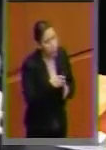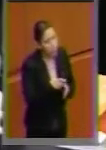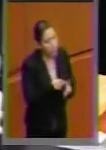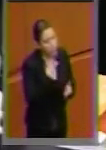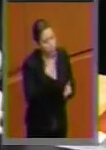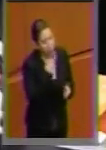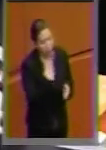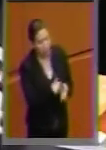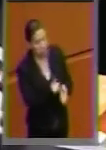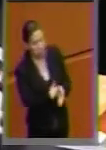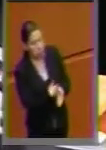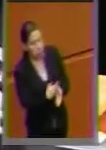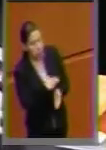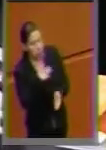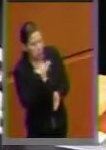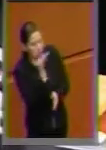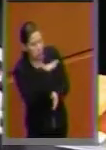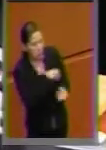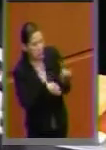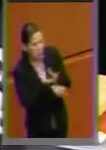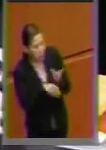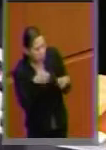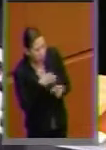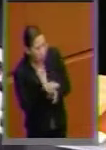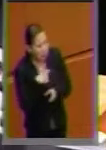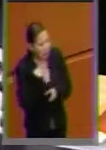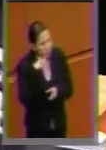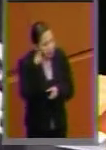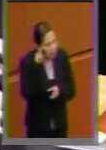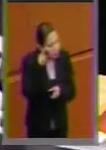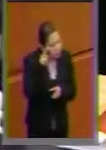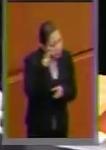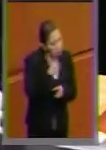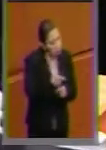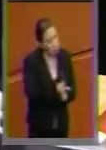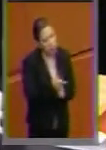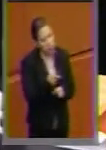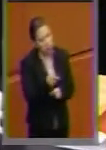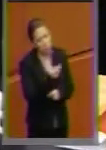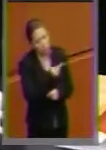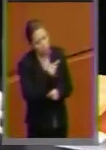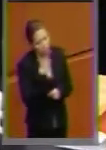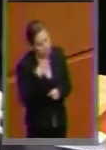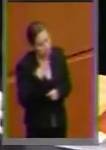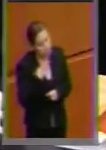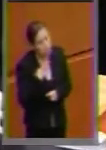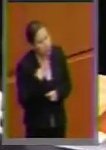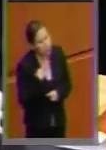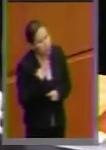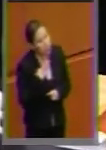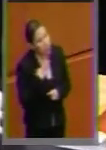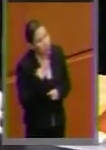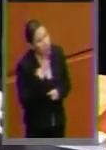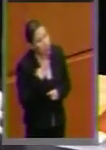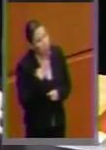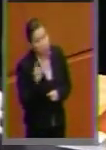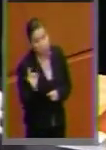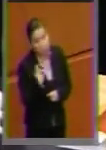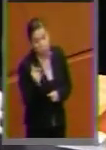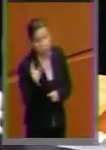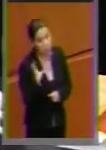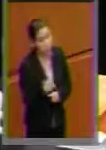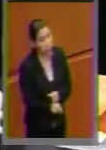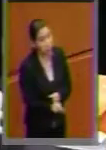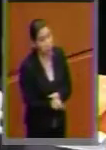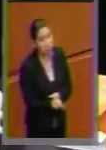ocultos y los vicios hay que irlos erradicando como no sé